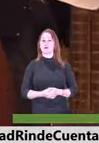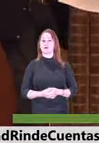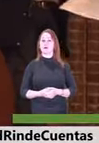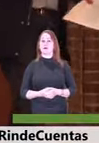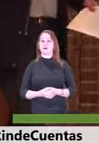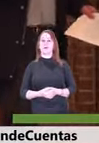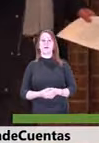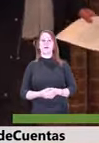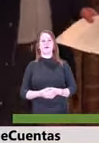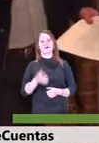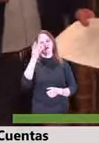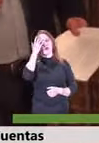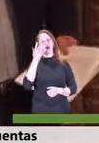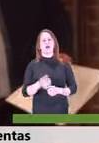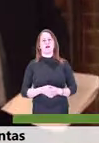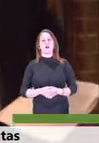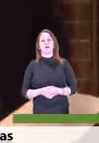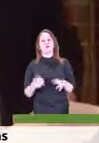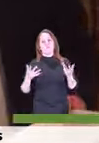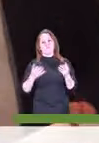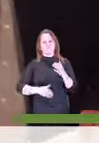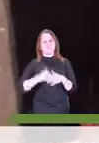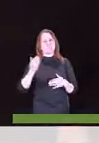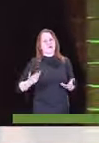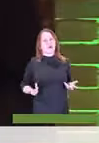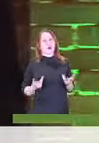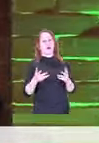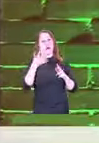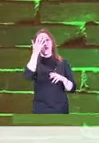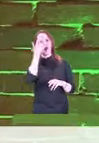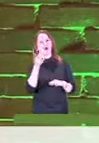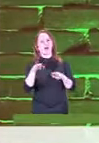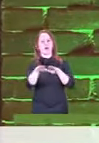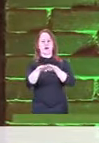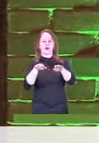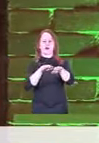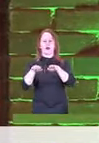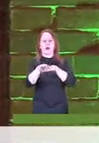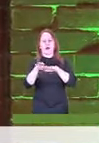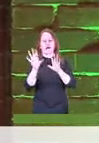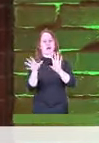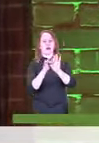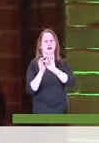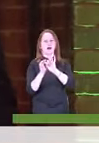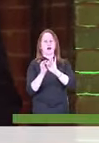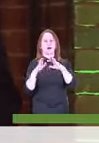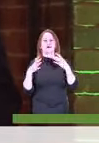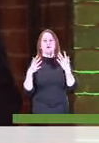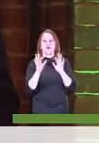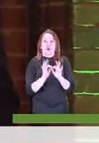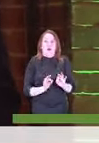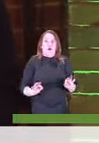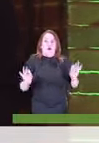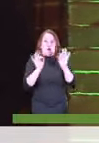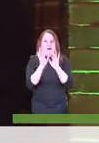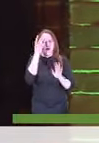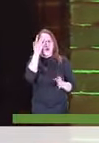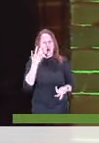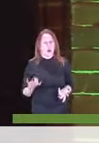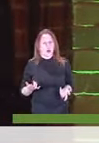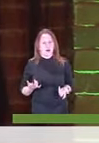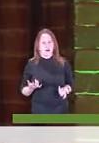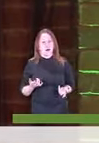Muy bien, yo quiero empezar diciéndoles por qué el pico y placa solidario es tan importante. Resulta